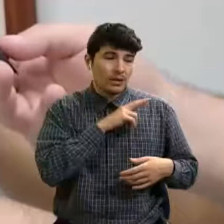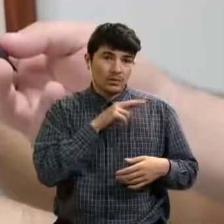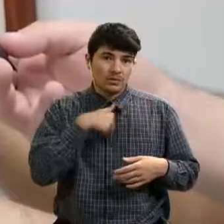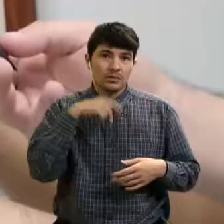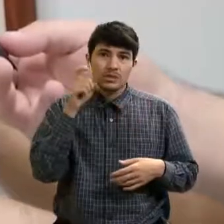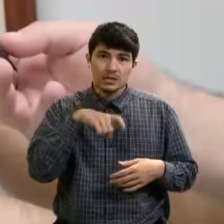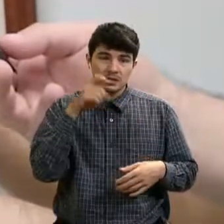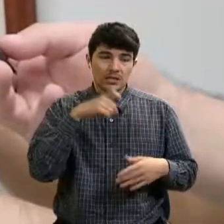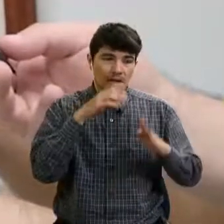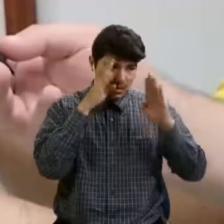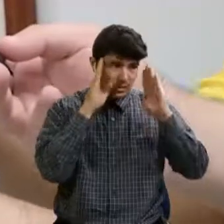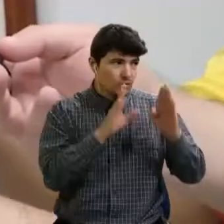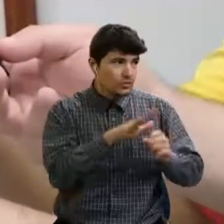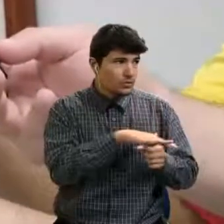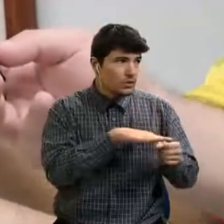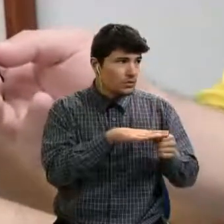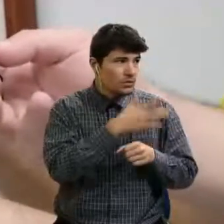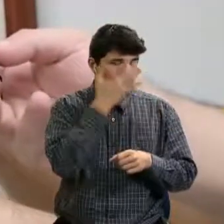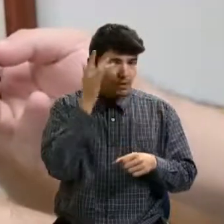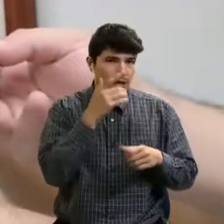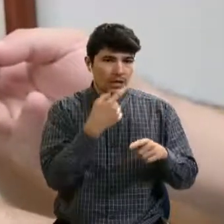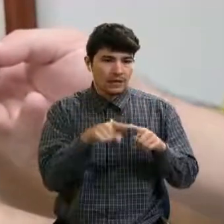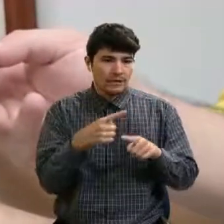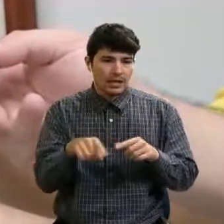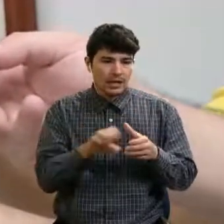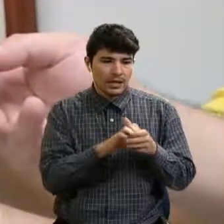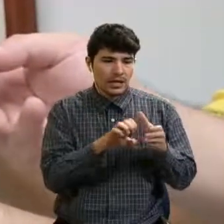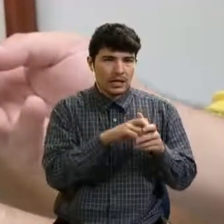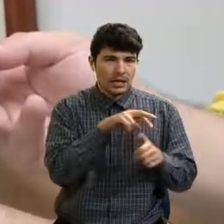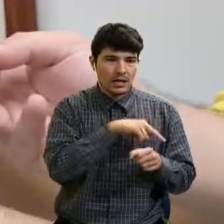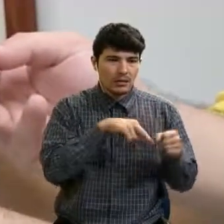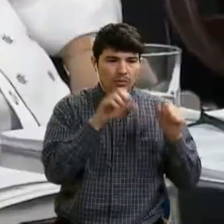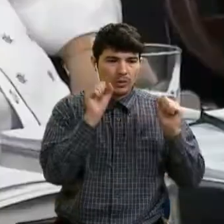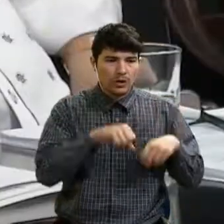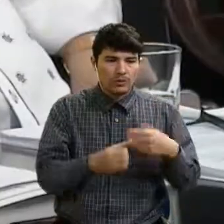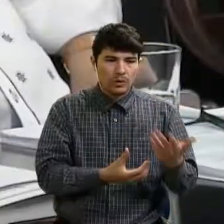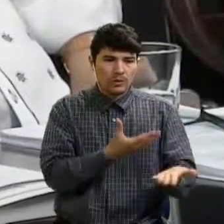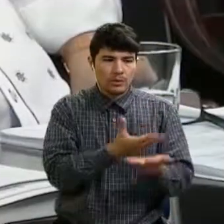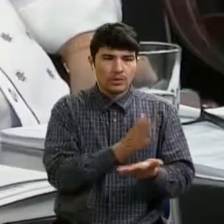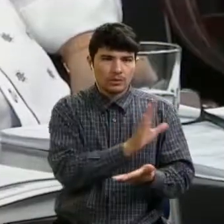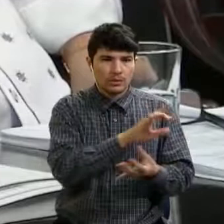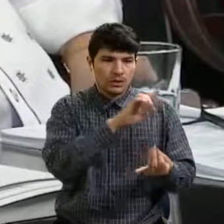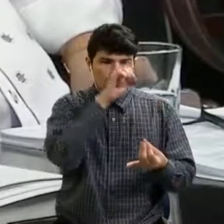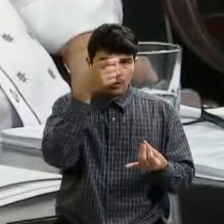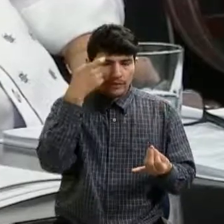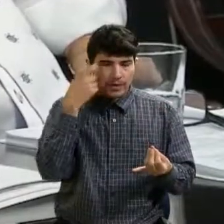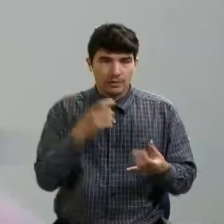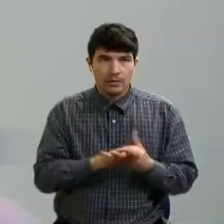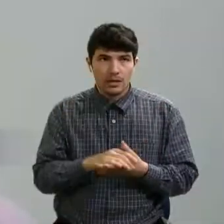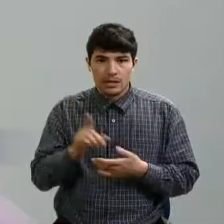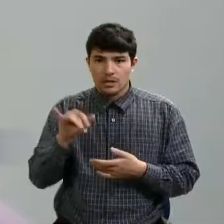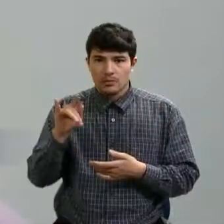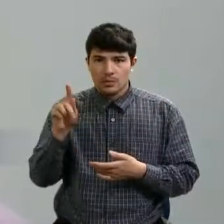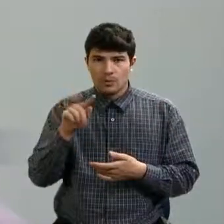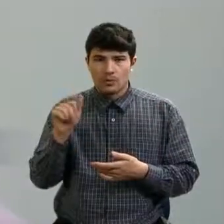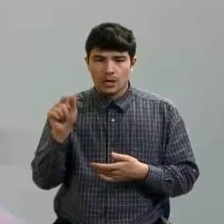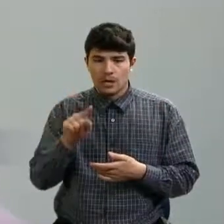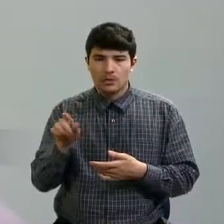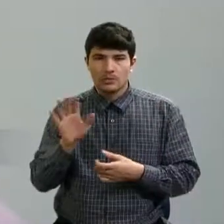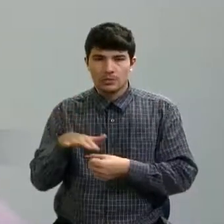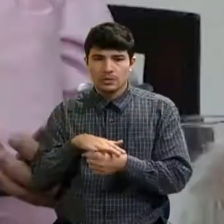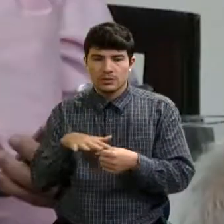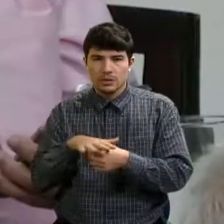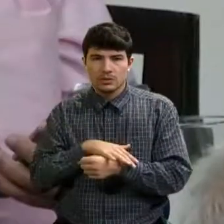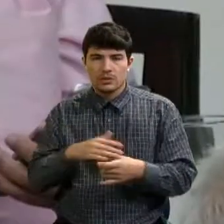territoriales con la entidades regionales para poder hacer la propuesta el gobierno en el corto tiempo los diputados pusieron de presente esta situación